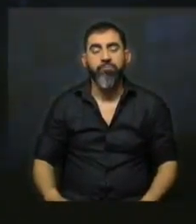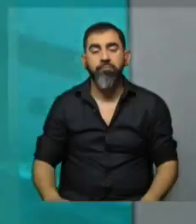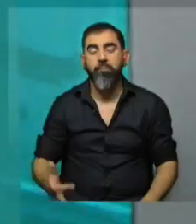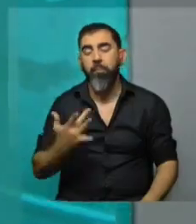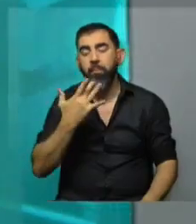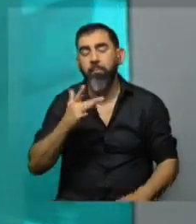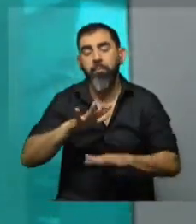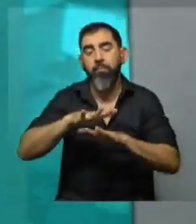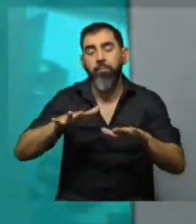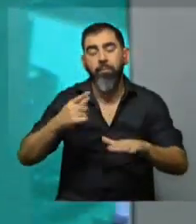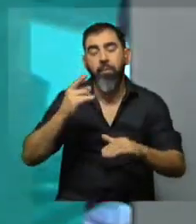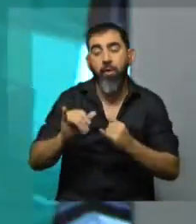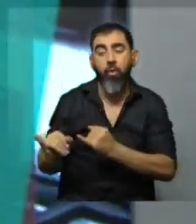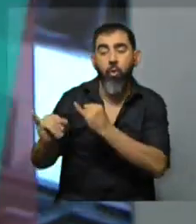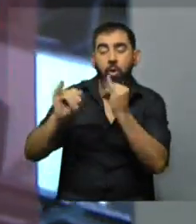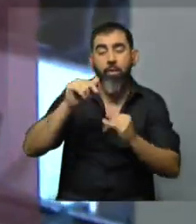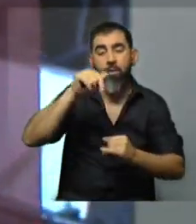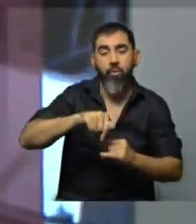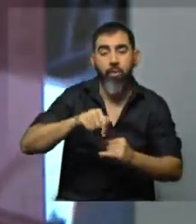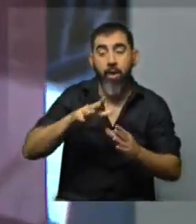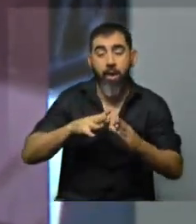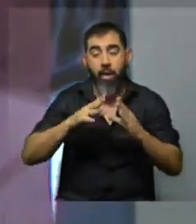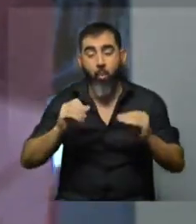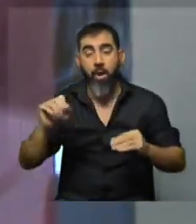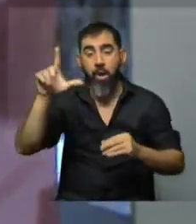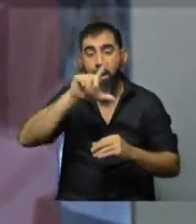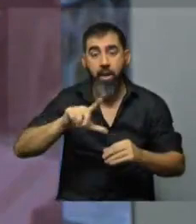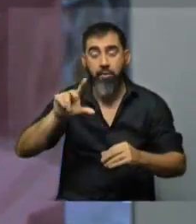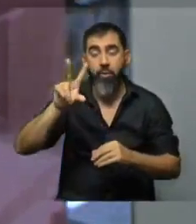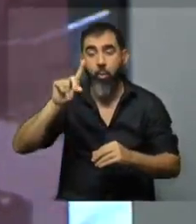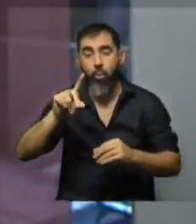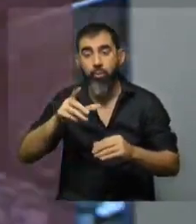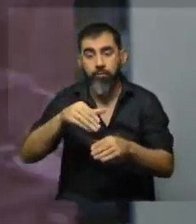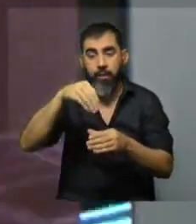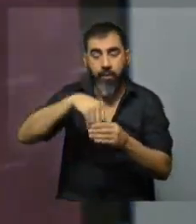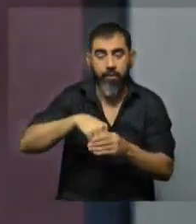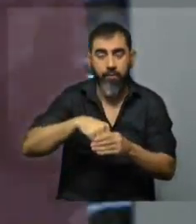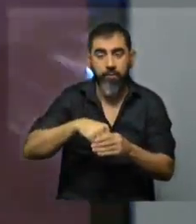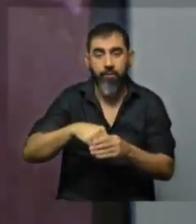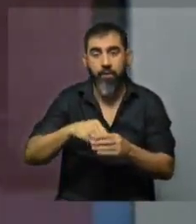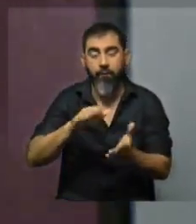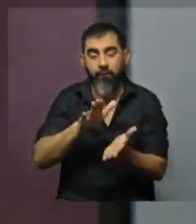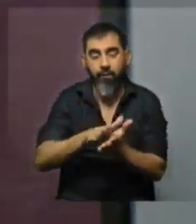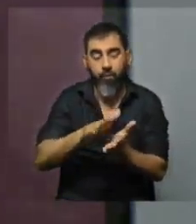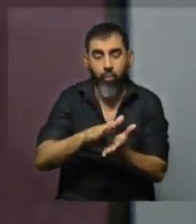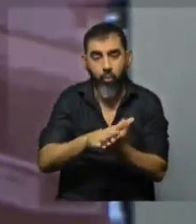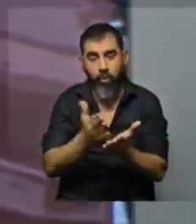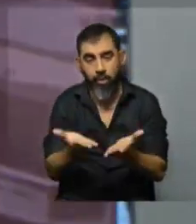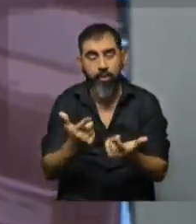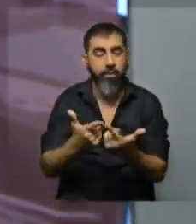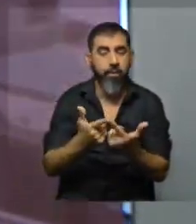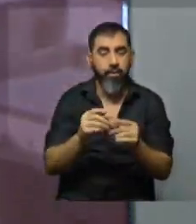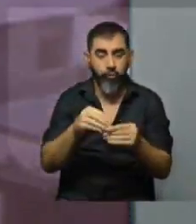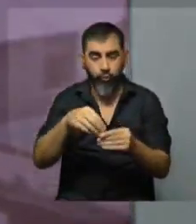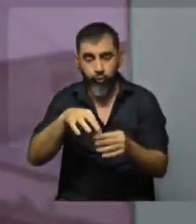los gurises, bueno, vivir una jornada como la de hoy, vivirla en la escuela, en el liceo, también toda la previa, lo que fue juntar las figuritas, cuando abrís el sobre